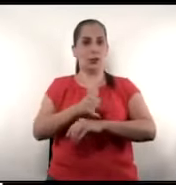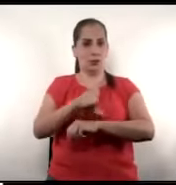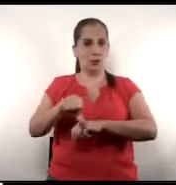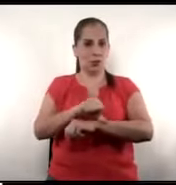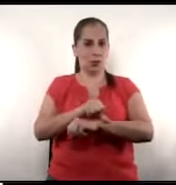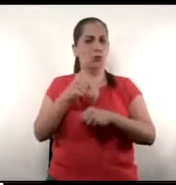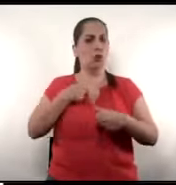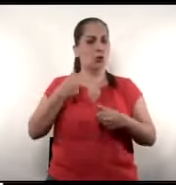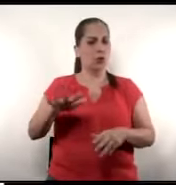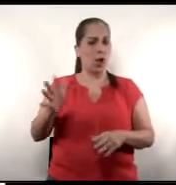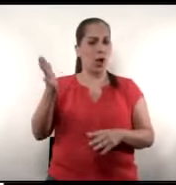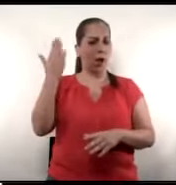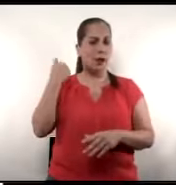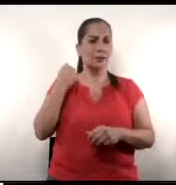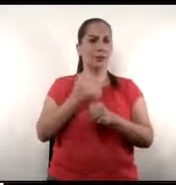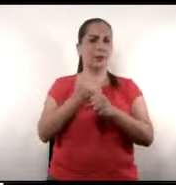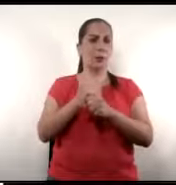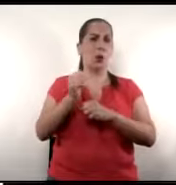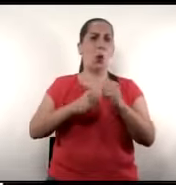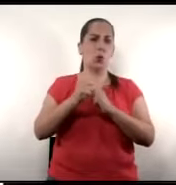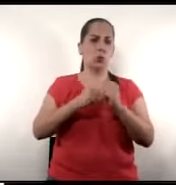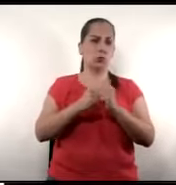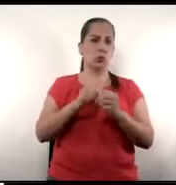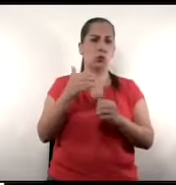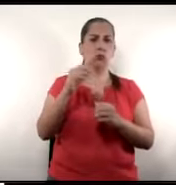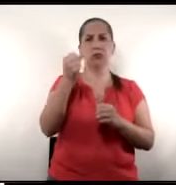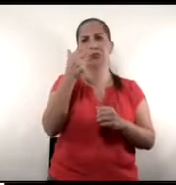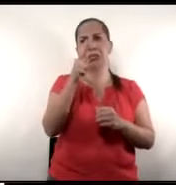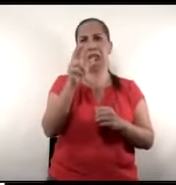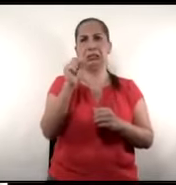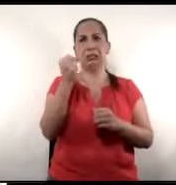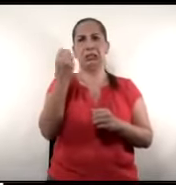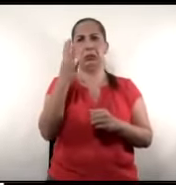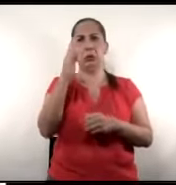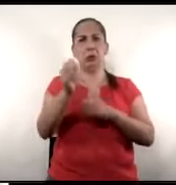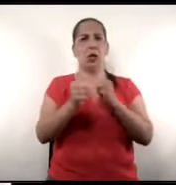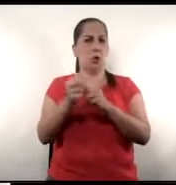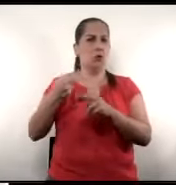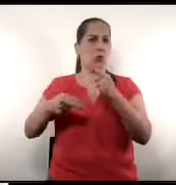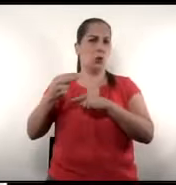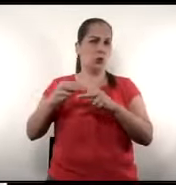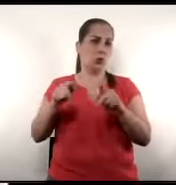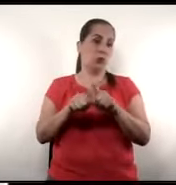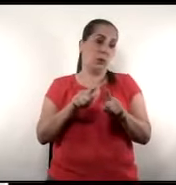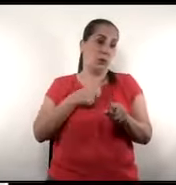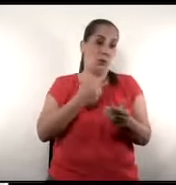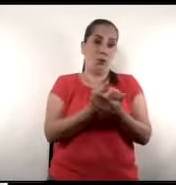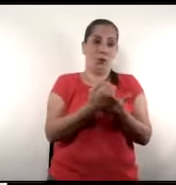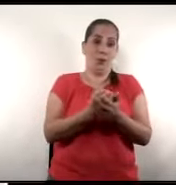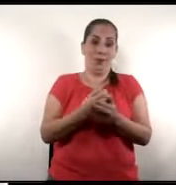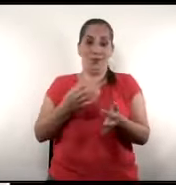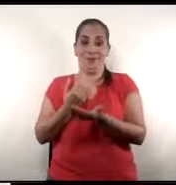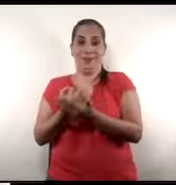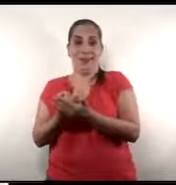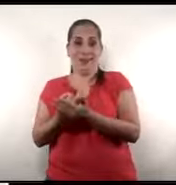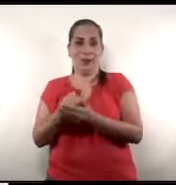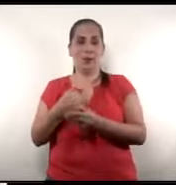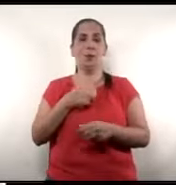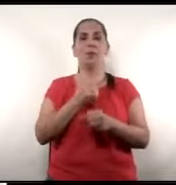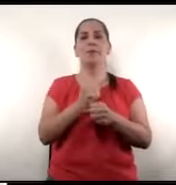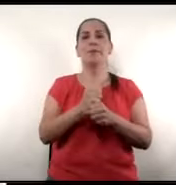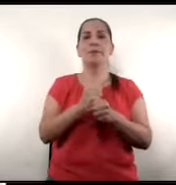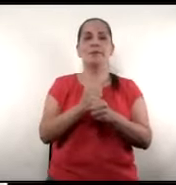construcción durante 13, 14 años y como yo soy economista y financiero, mi labor en la empresa,